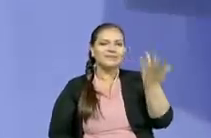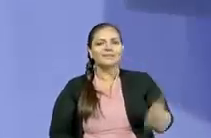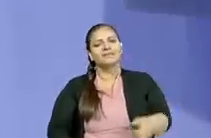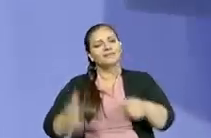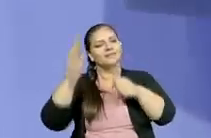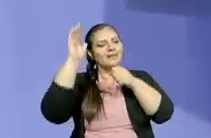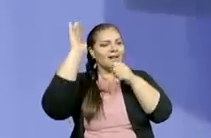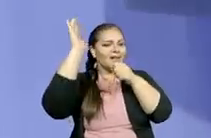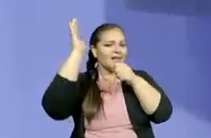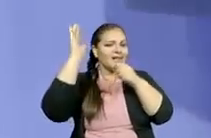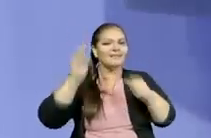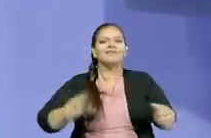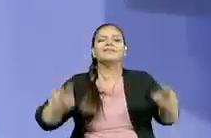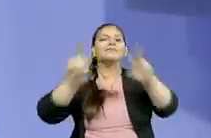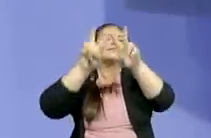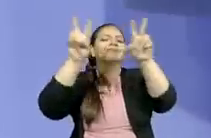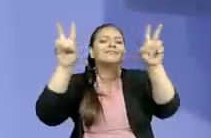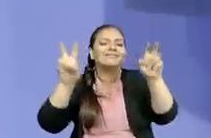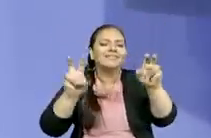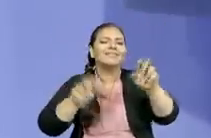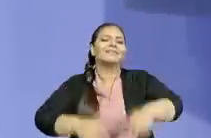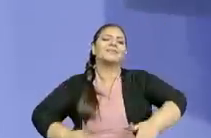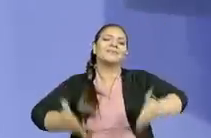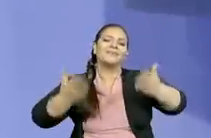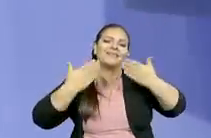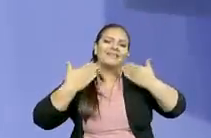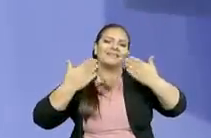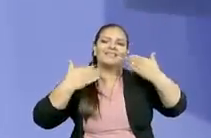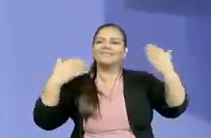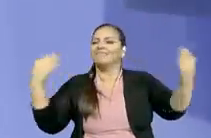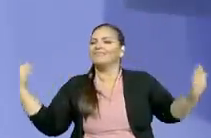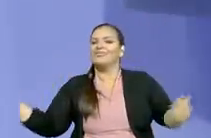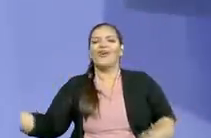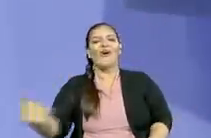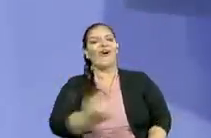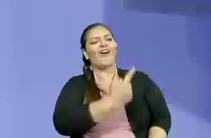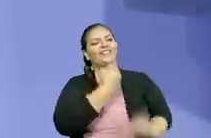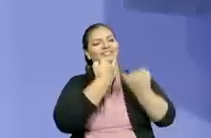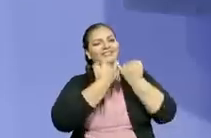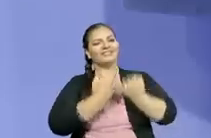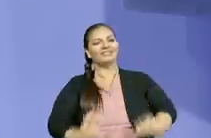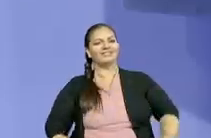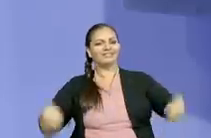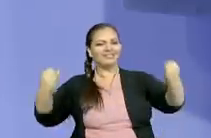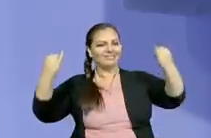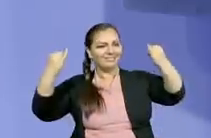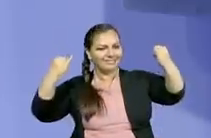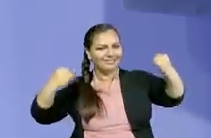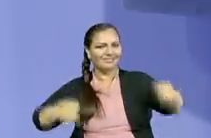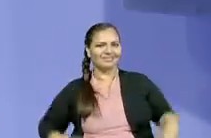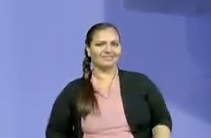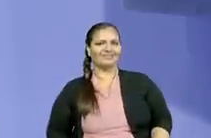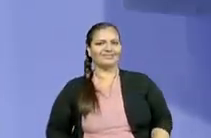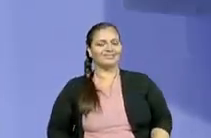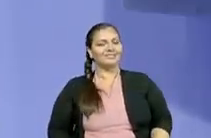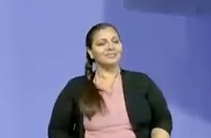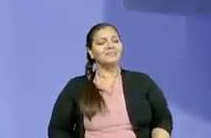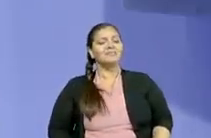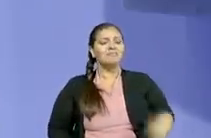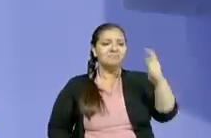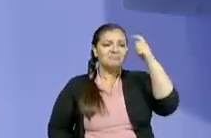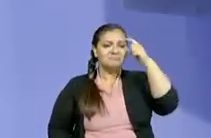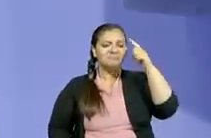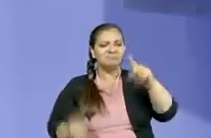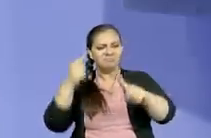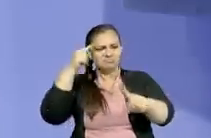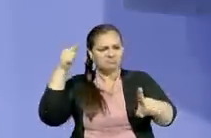más importante es siempre recalcar que lo que se celebra es la libertad y la independencia. Y que el desafío es